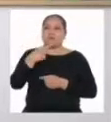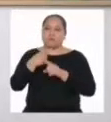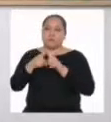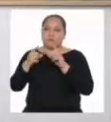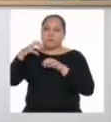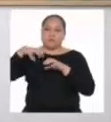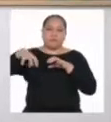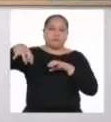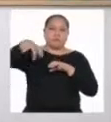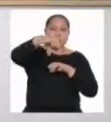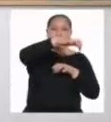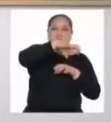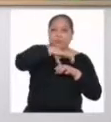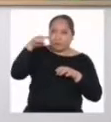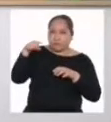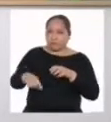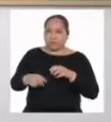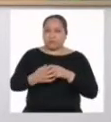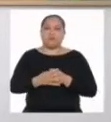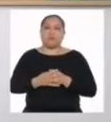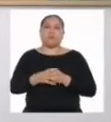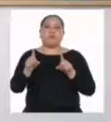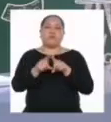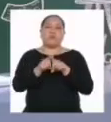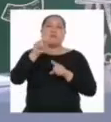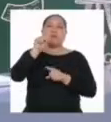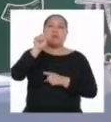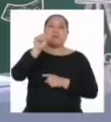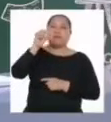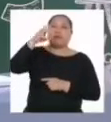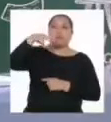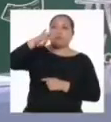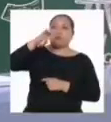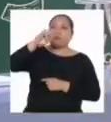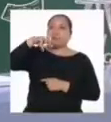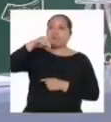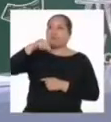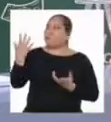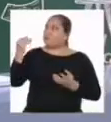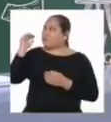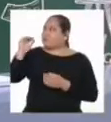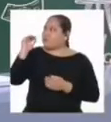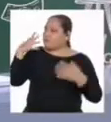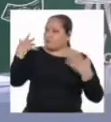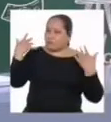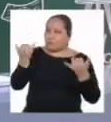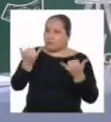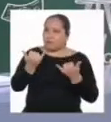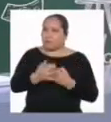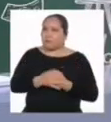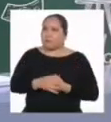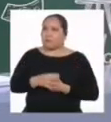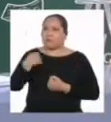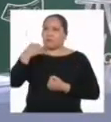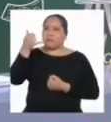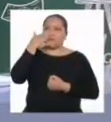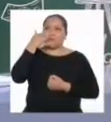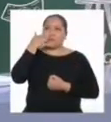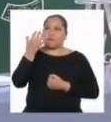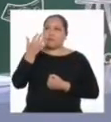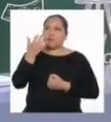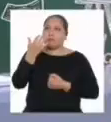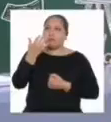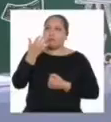Reserva San Fernando y en la Reserva Nacional Tambopata. ¿Qué? Pero avisemos en este momento. Voy a llamar